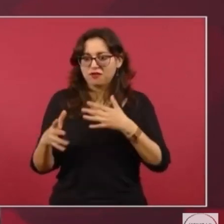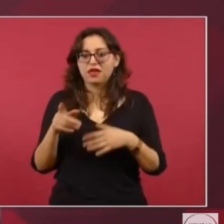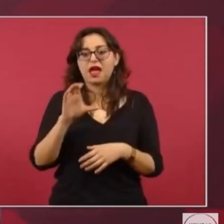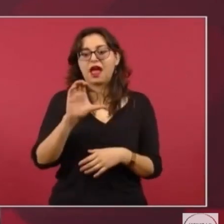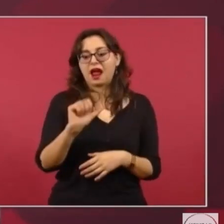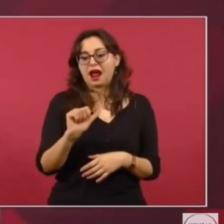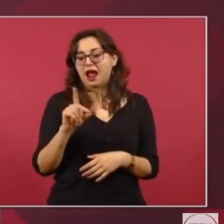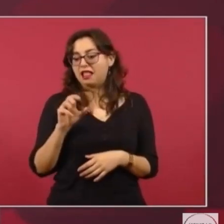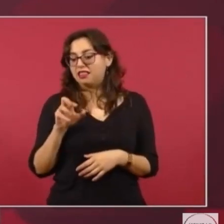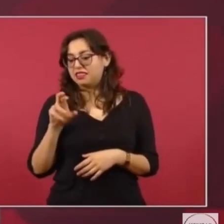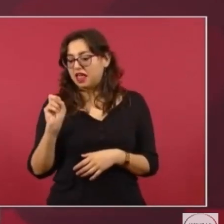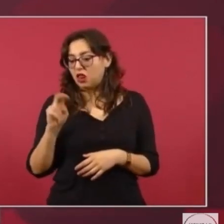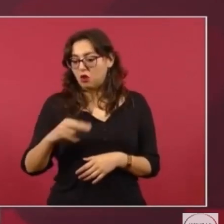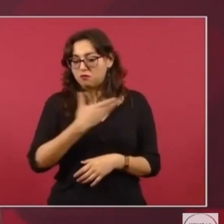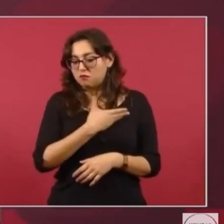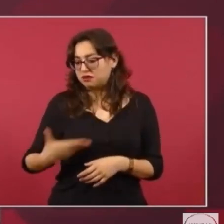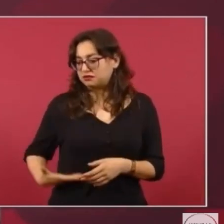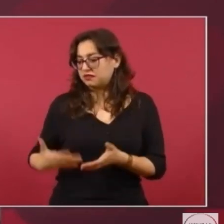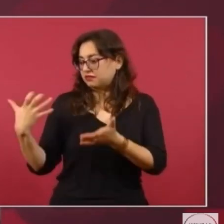de Tamaulipas